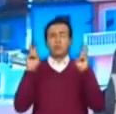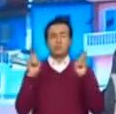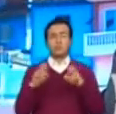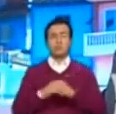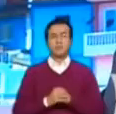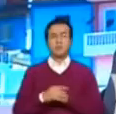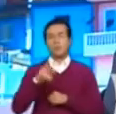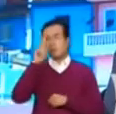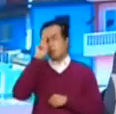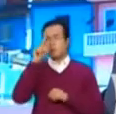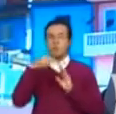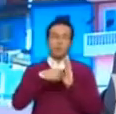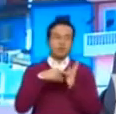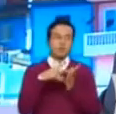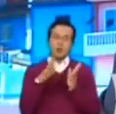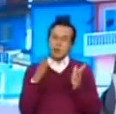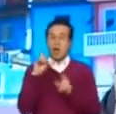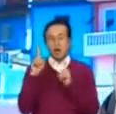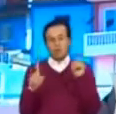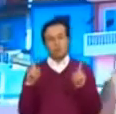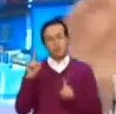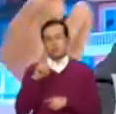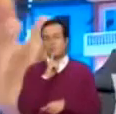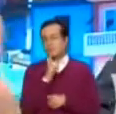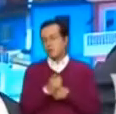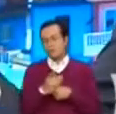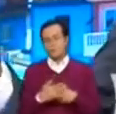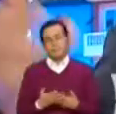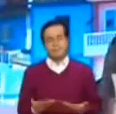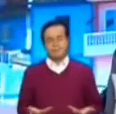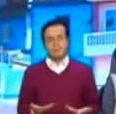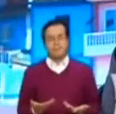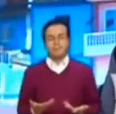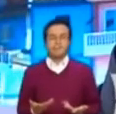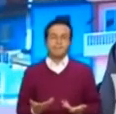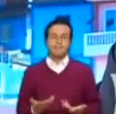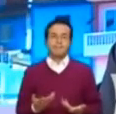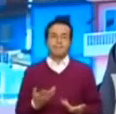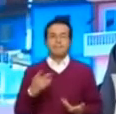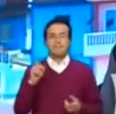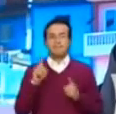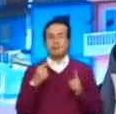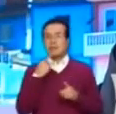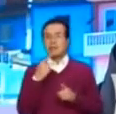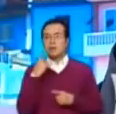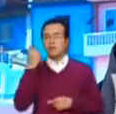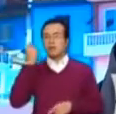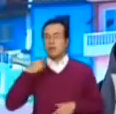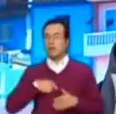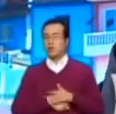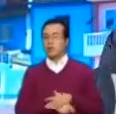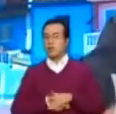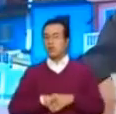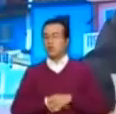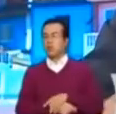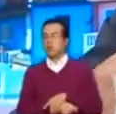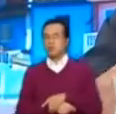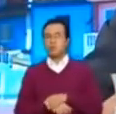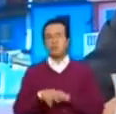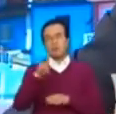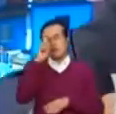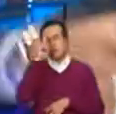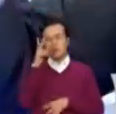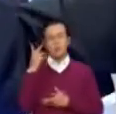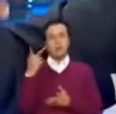con evasión y elusión fiscal y con estos aspectos que comúnmente se llama la mordida o la coima, pero la evasión